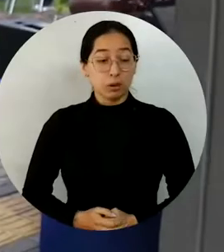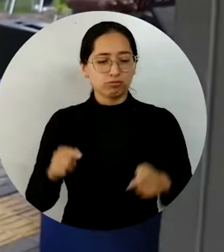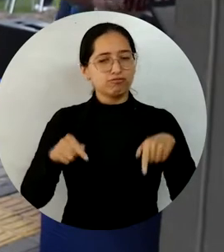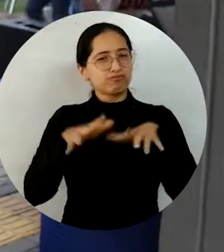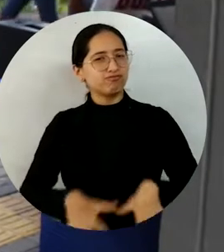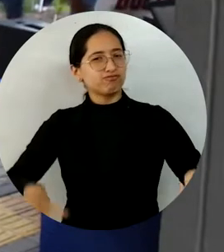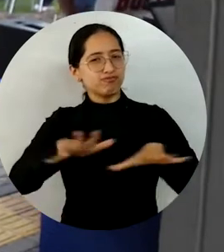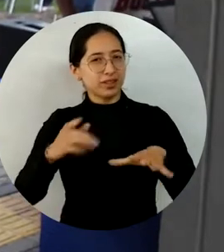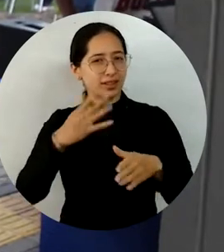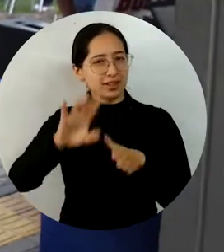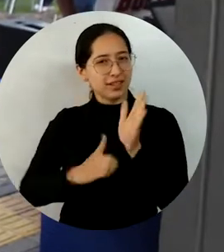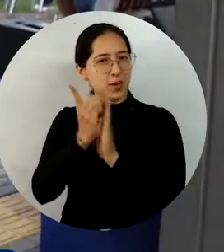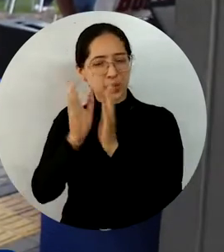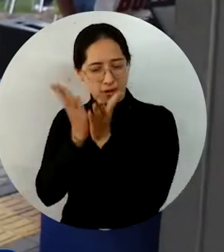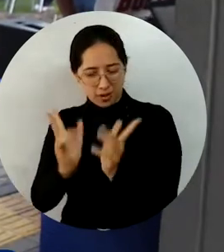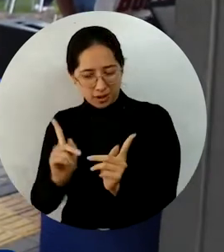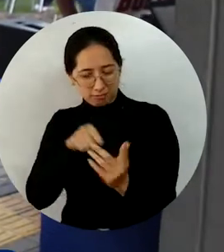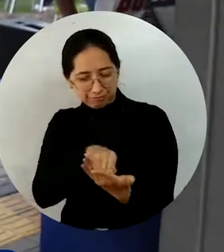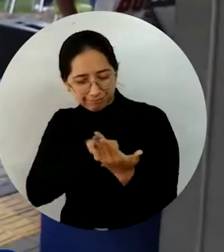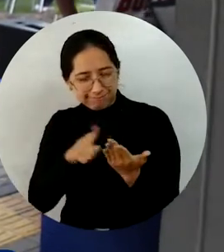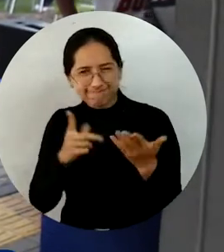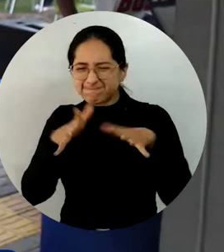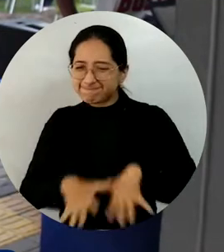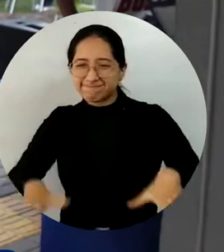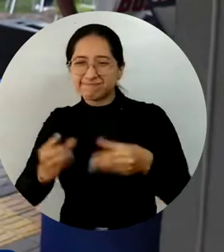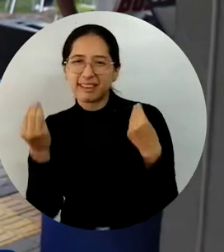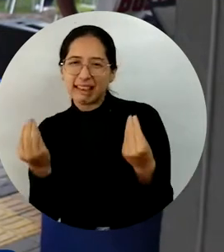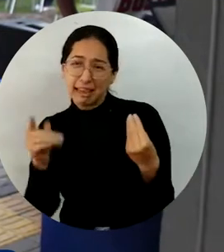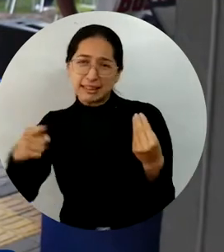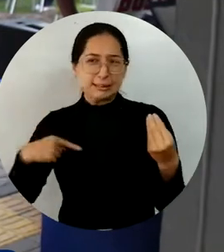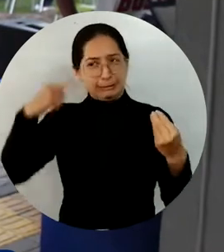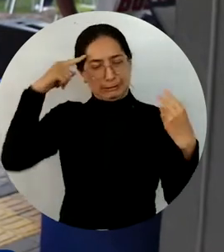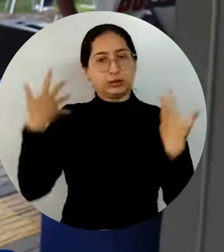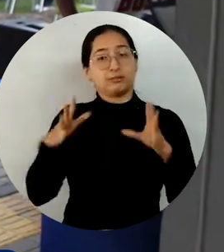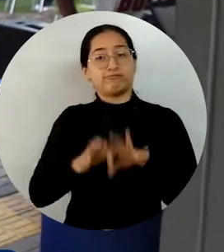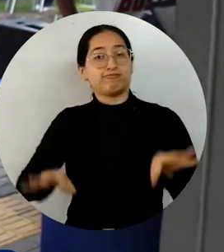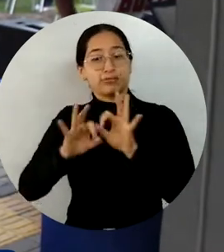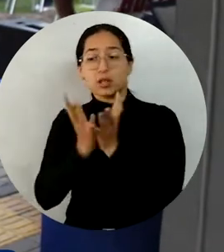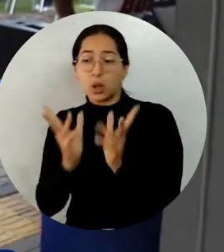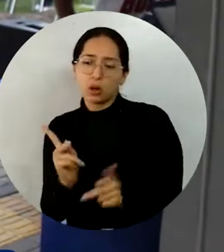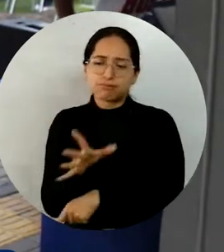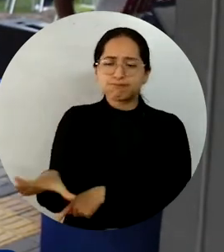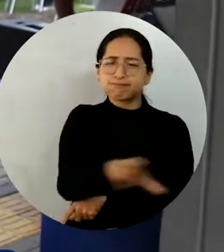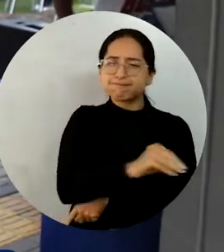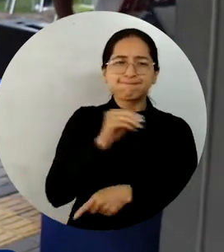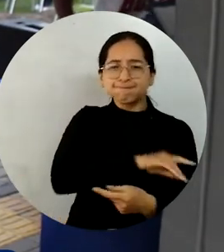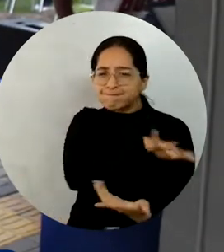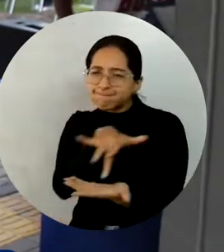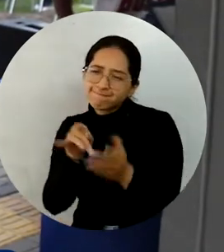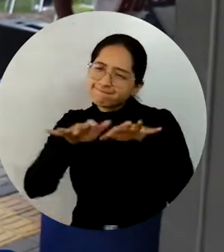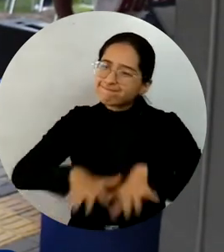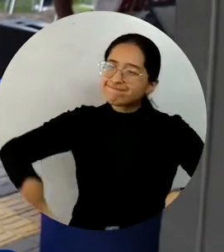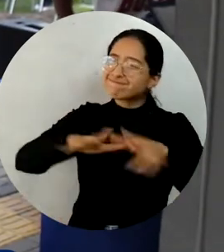Agradecemos este espacio a Desarrollo Estudiantil porque la verdad se hace muy importante para todos los estudiantes ya que es un